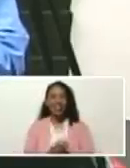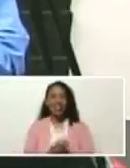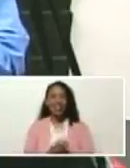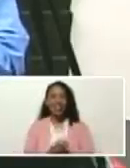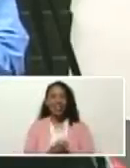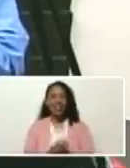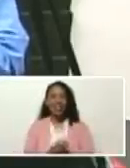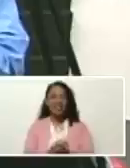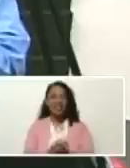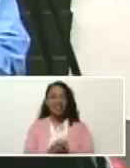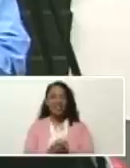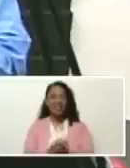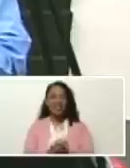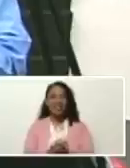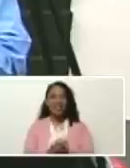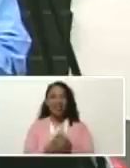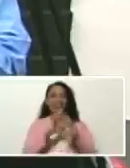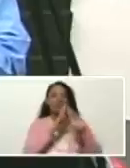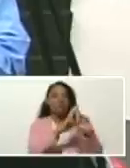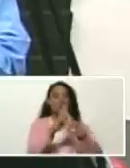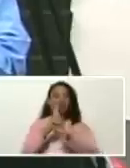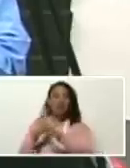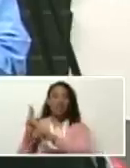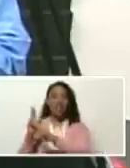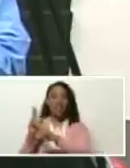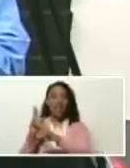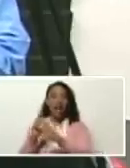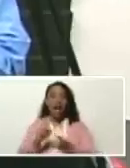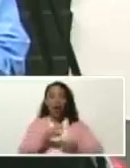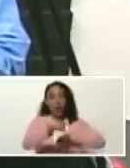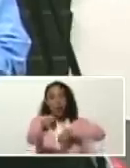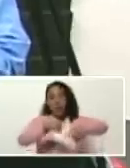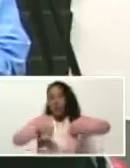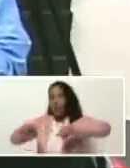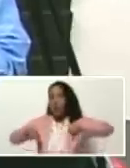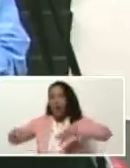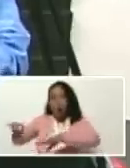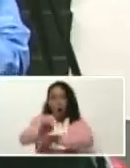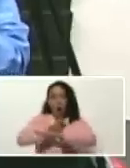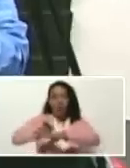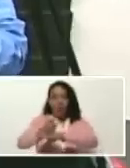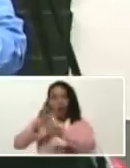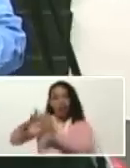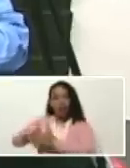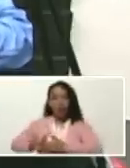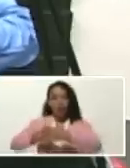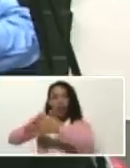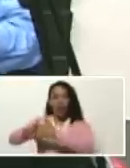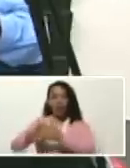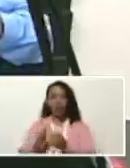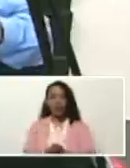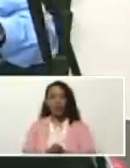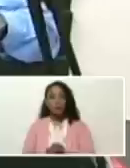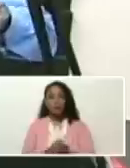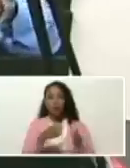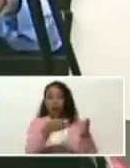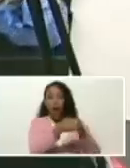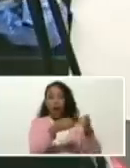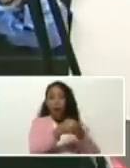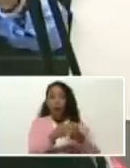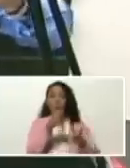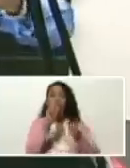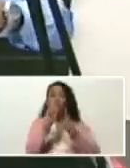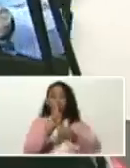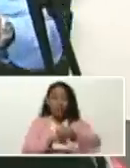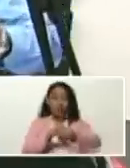que responde a las directrices del gobierno de los Estados Unidos con el sector que en